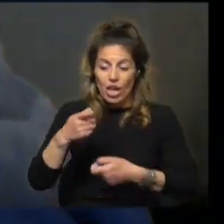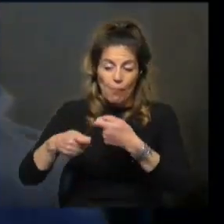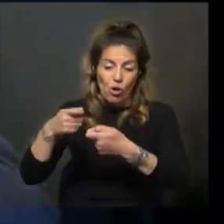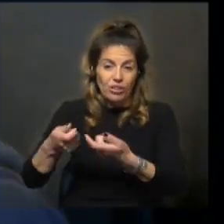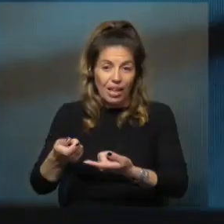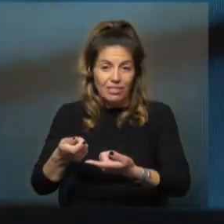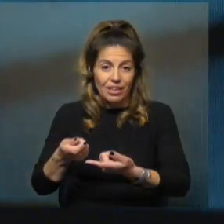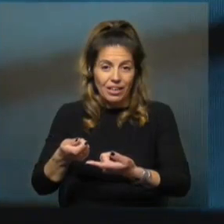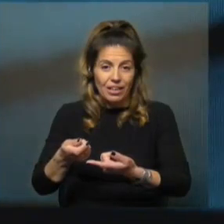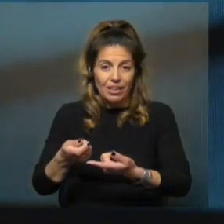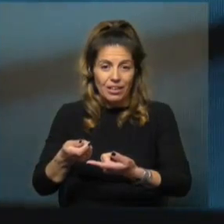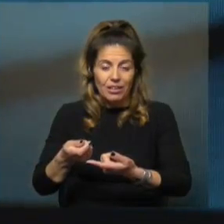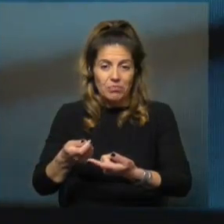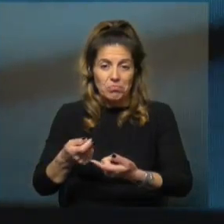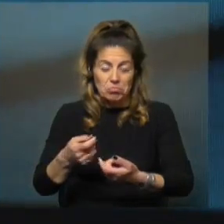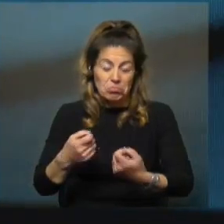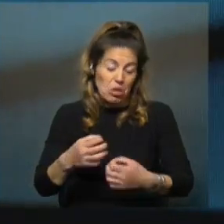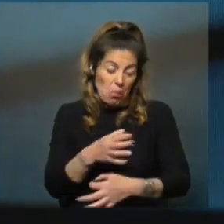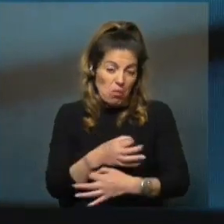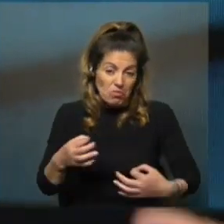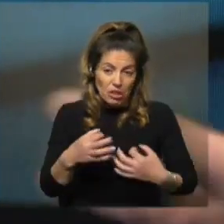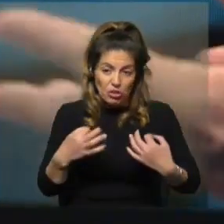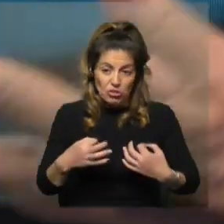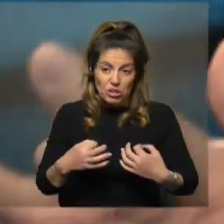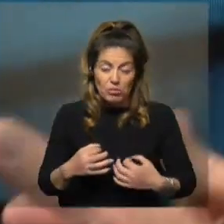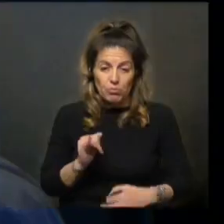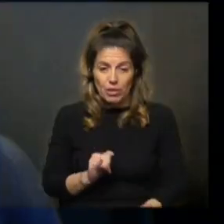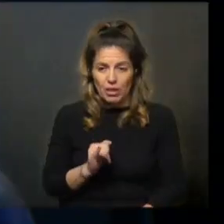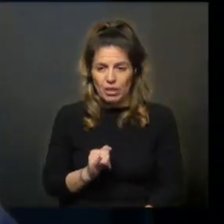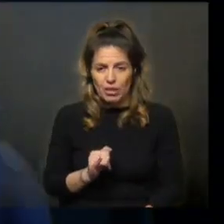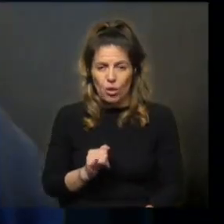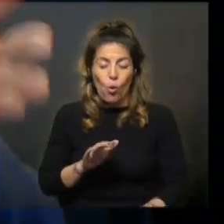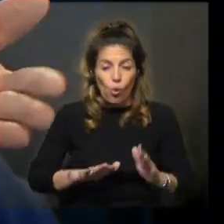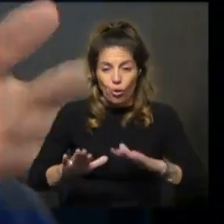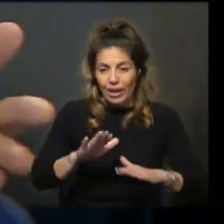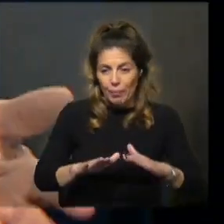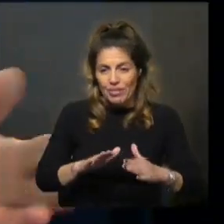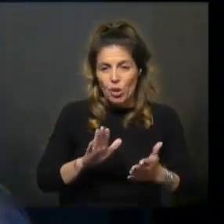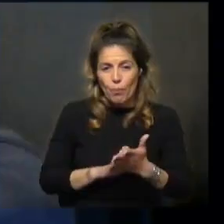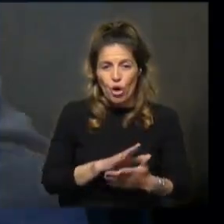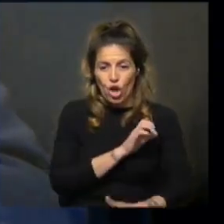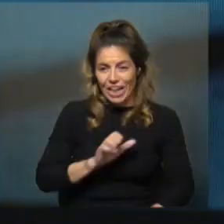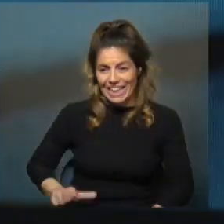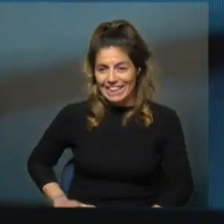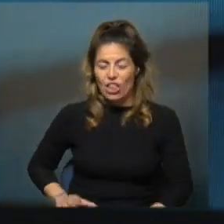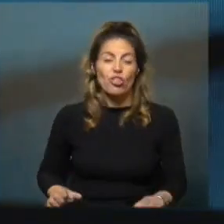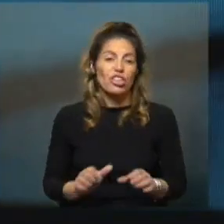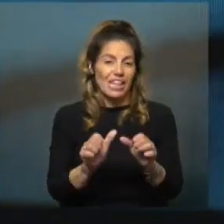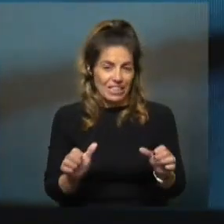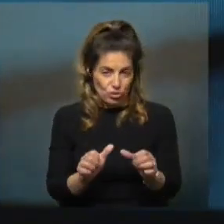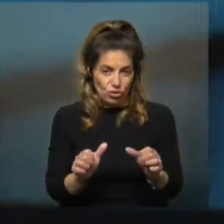vida me parece absolutamente válido una reparación por lo que el estado te hizo sí sí